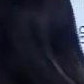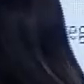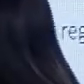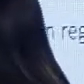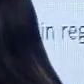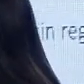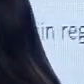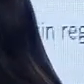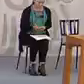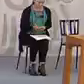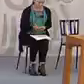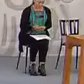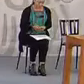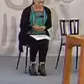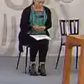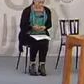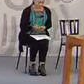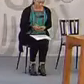Adelante.